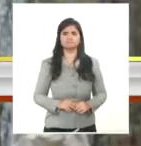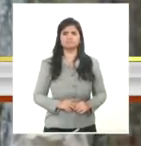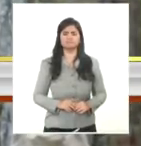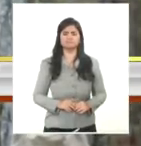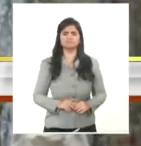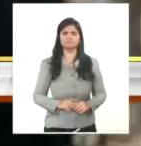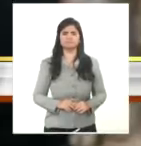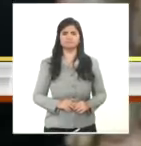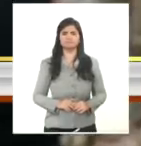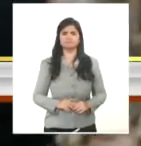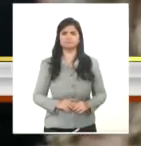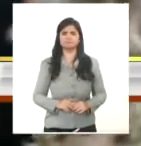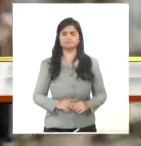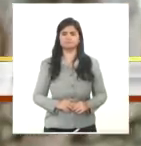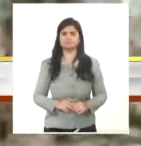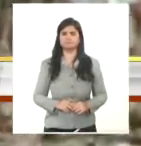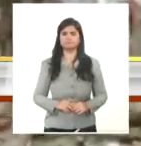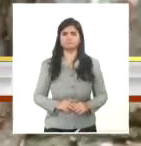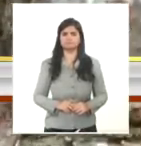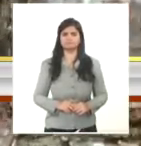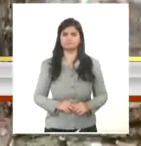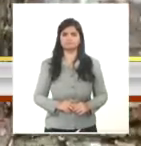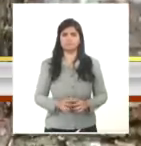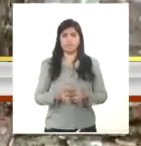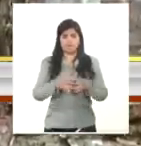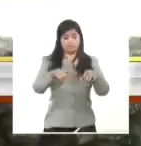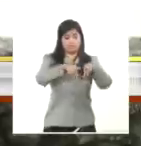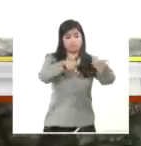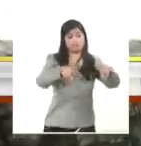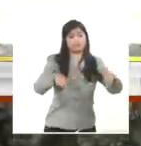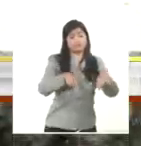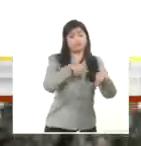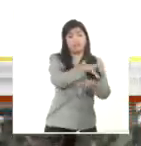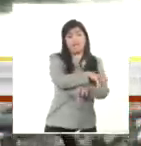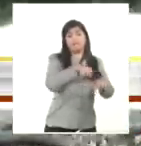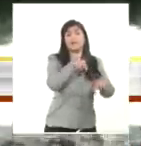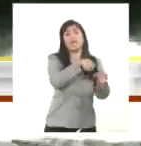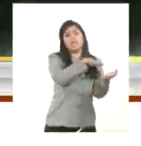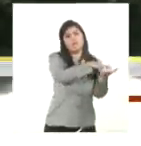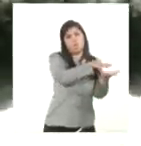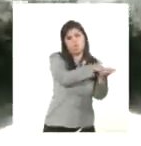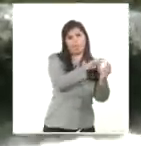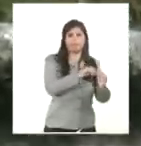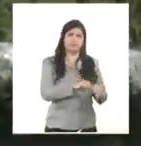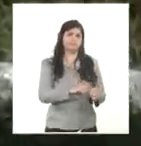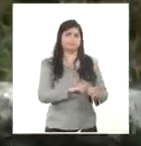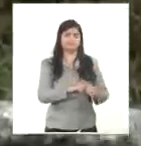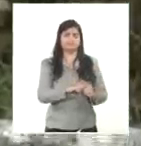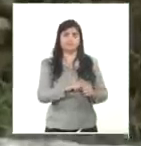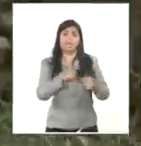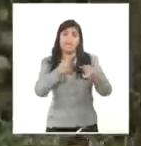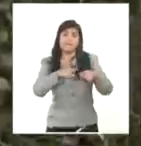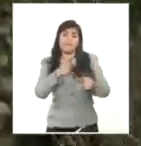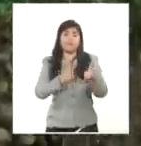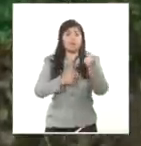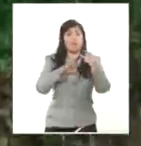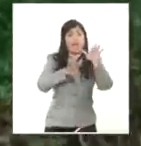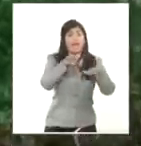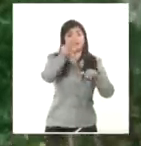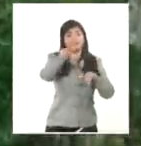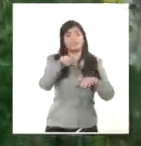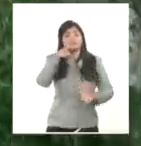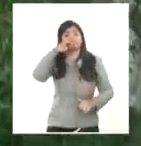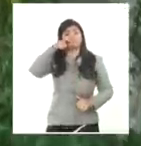La proximidad de las vaquerías a poblados y carreteras, el descontrol de la masa, las escasas condiciones para los animales y sus custodios,